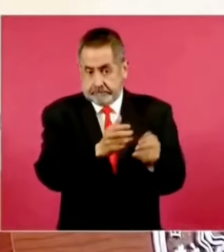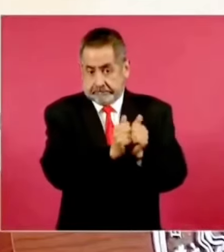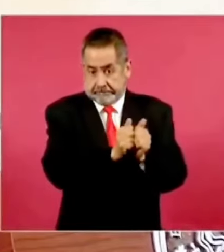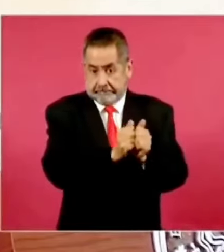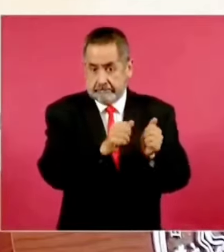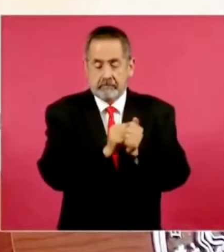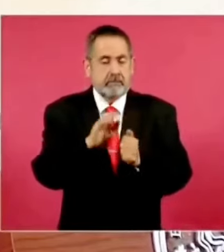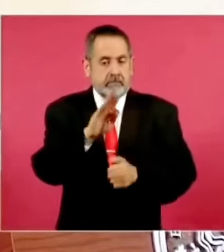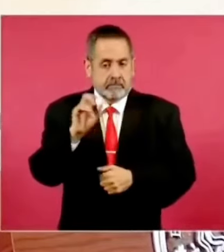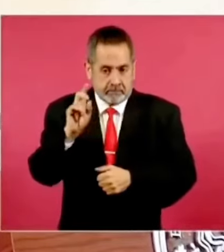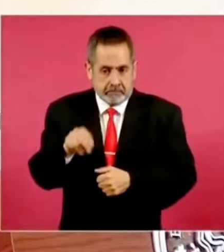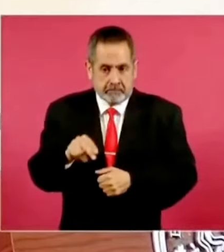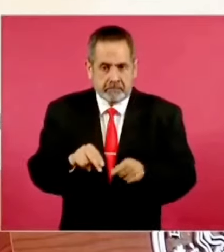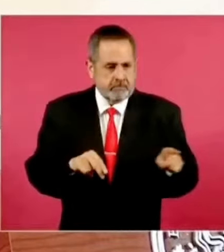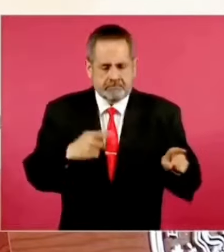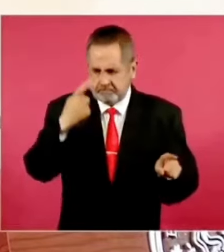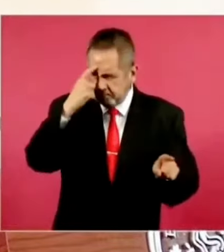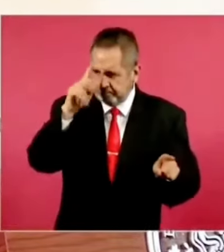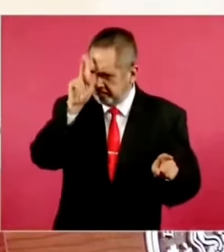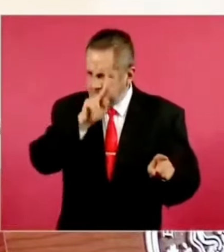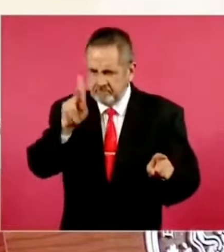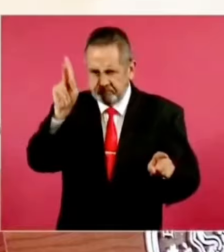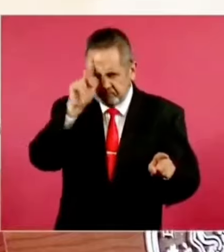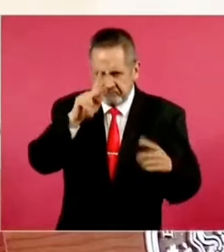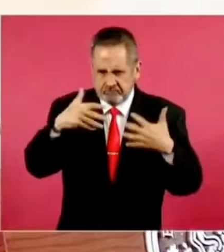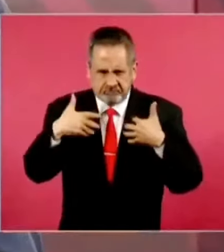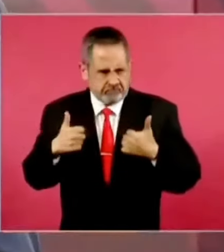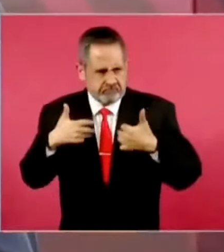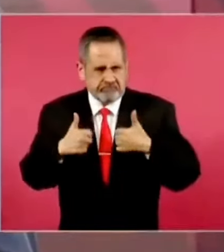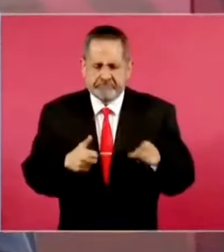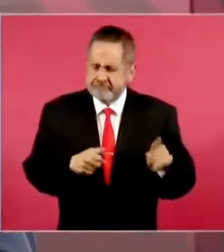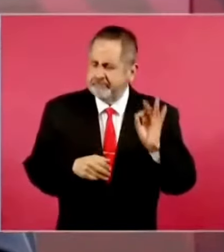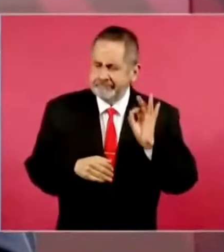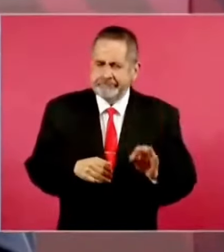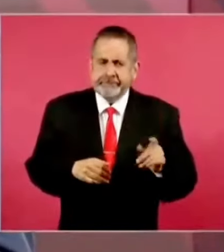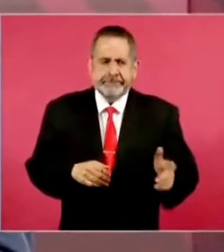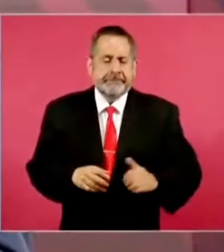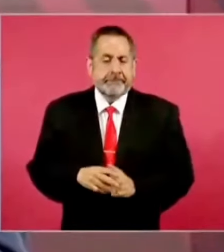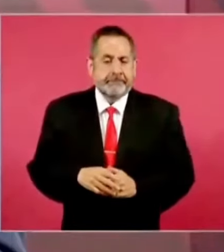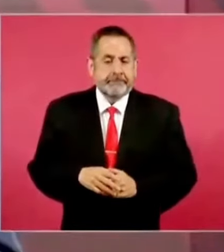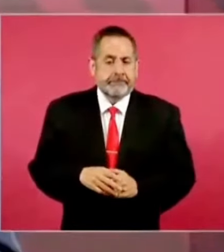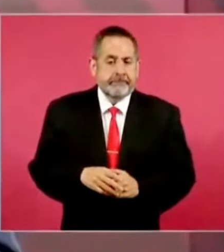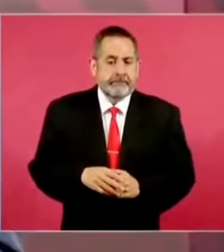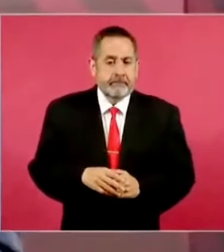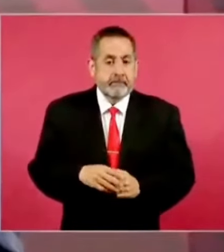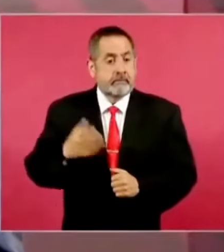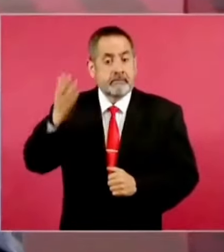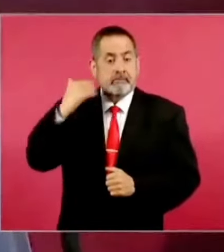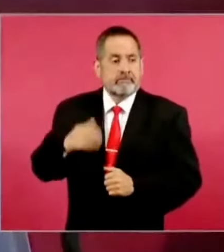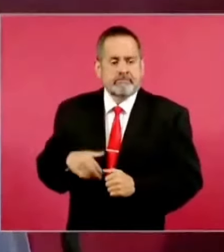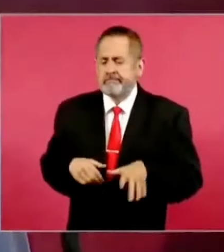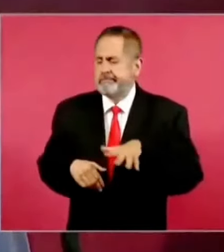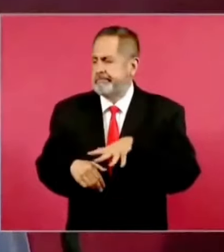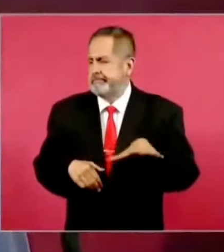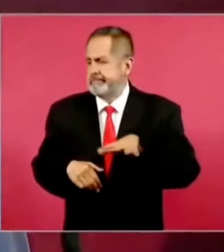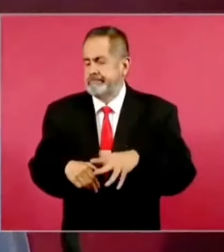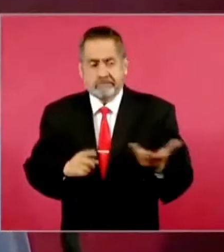muy sensata porque no los iba yo a